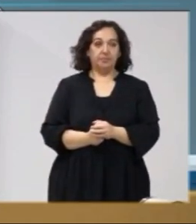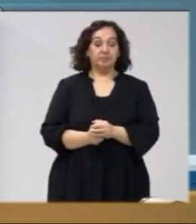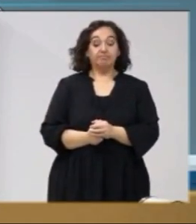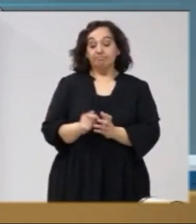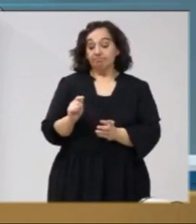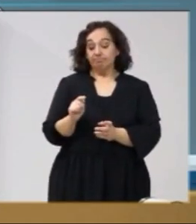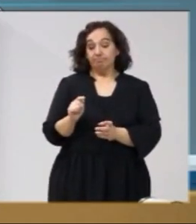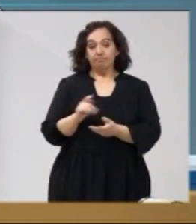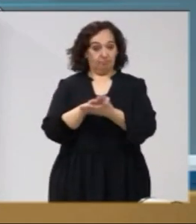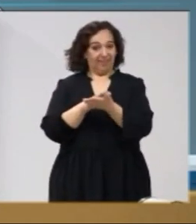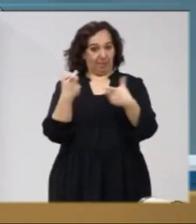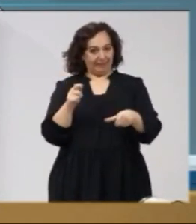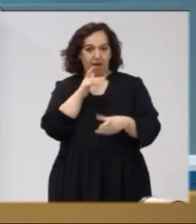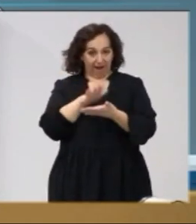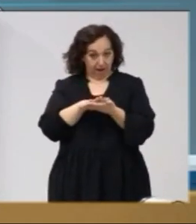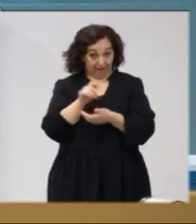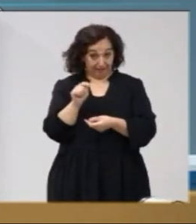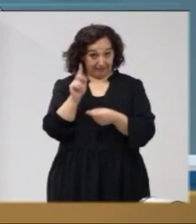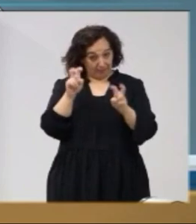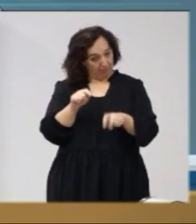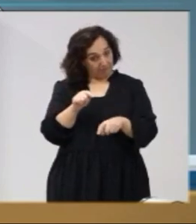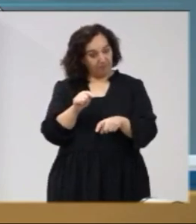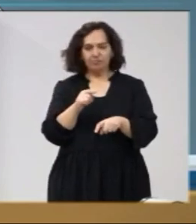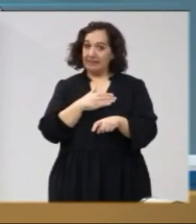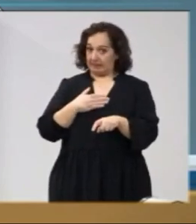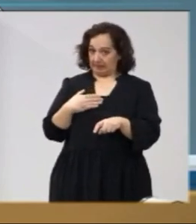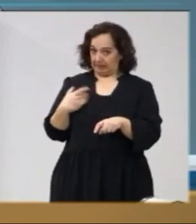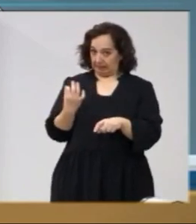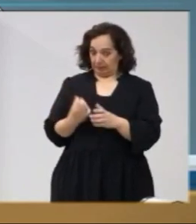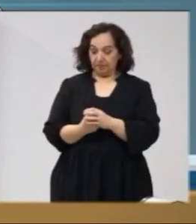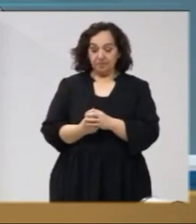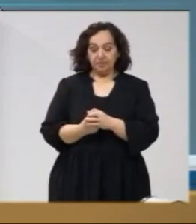En este apartado quiero hacer